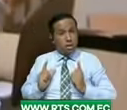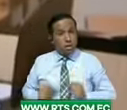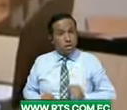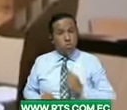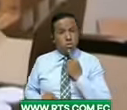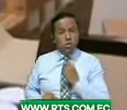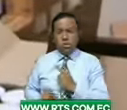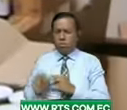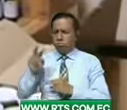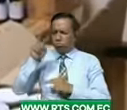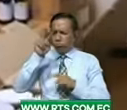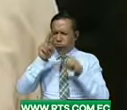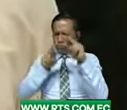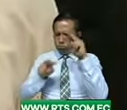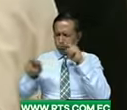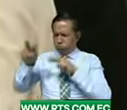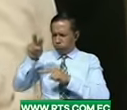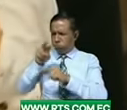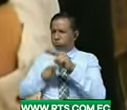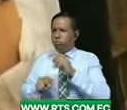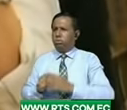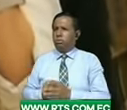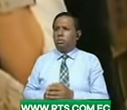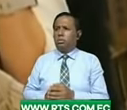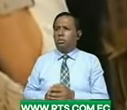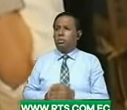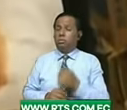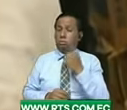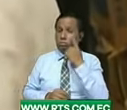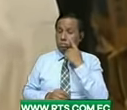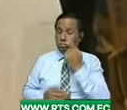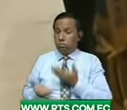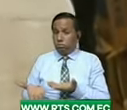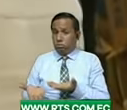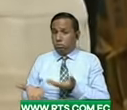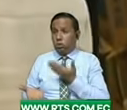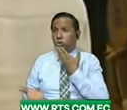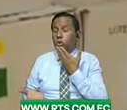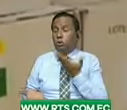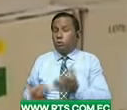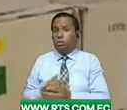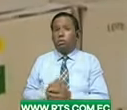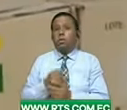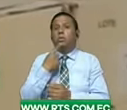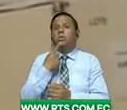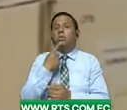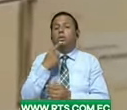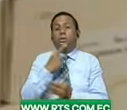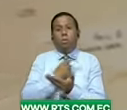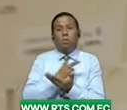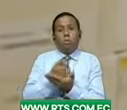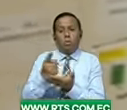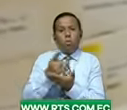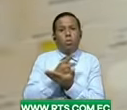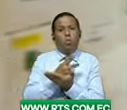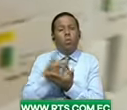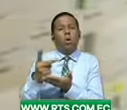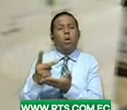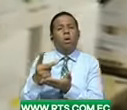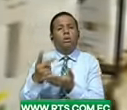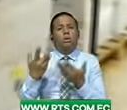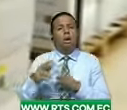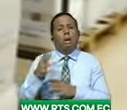a las compras centralizadas. Pues hay caso, que sería mejor. Destacó que en dos semanas pasaron del 16